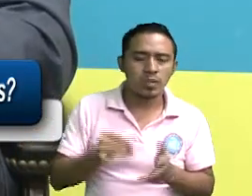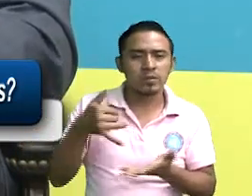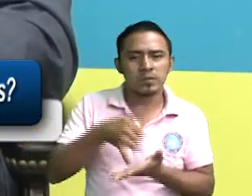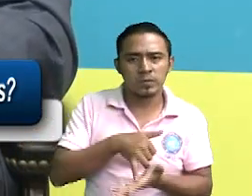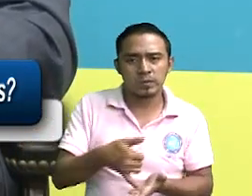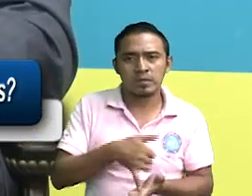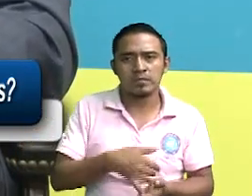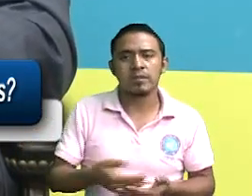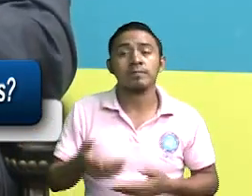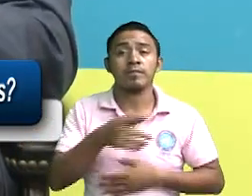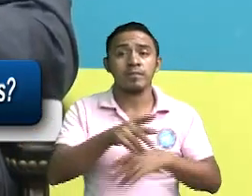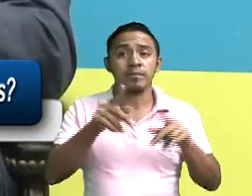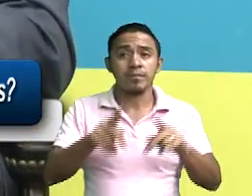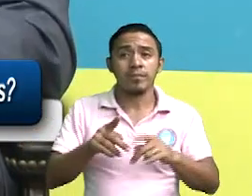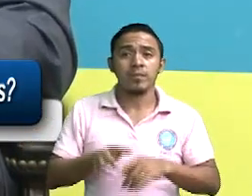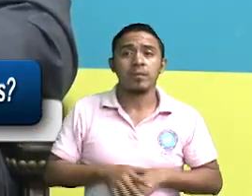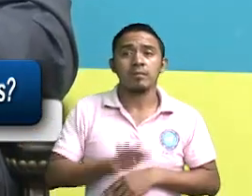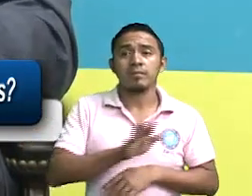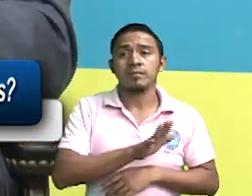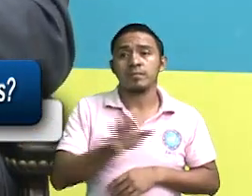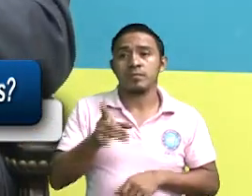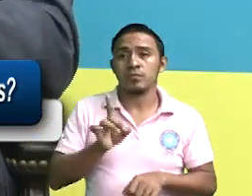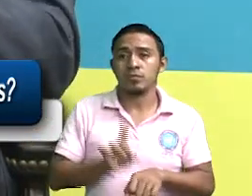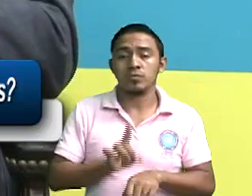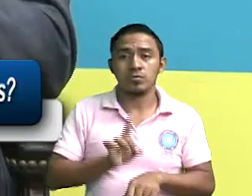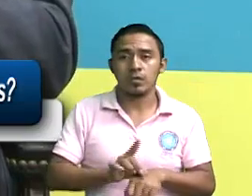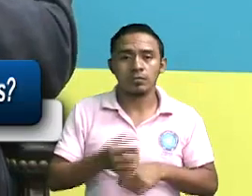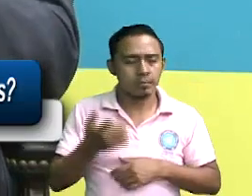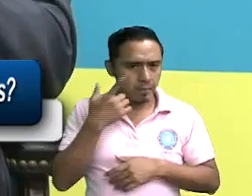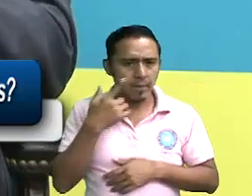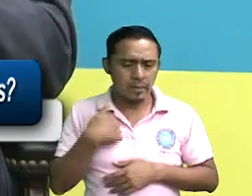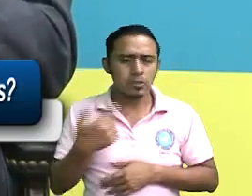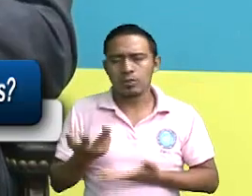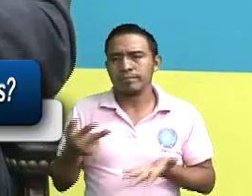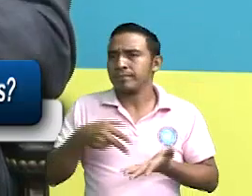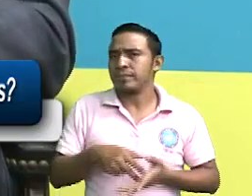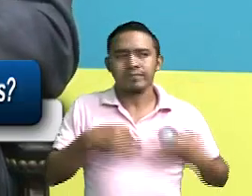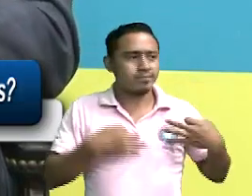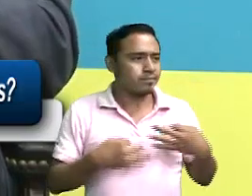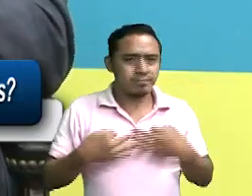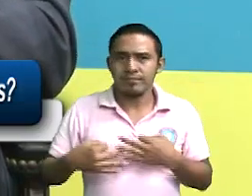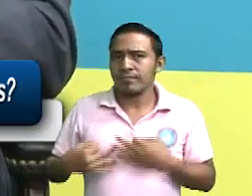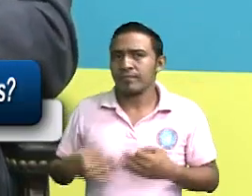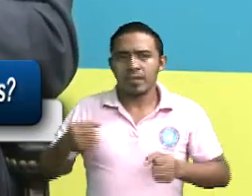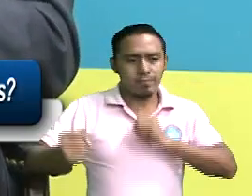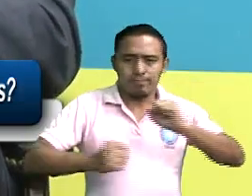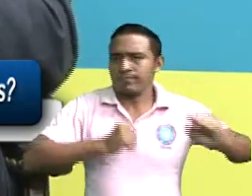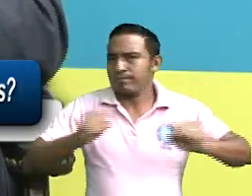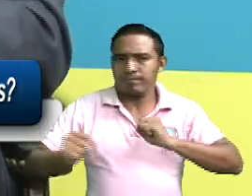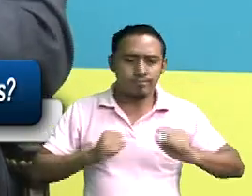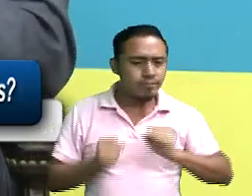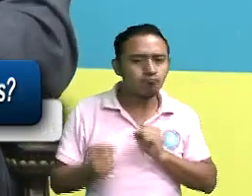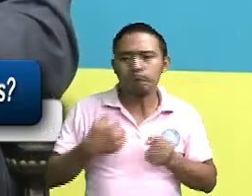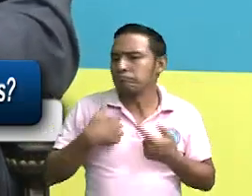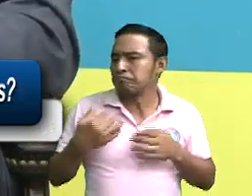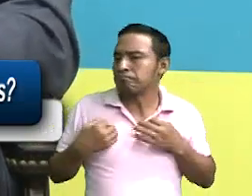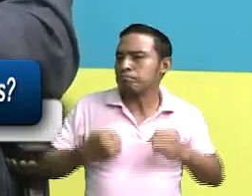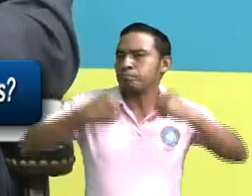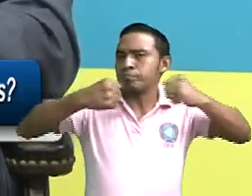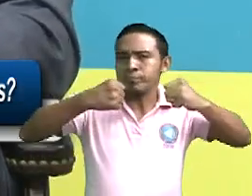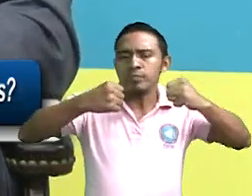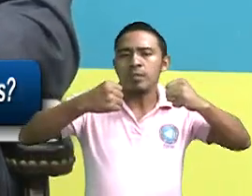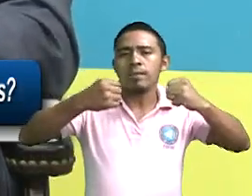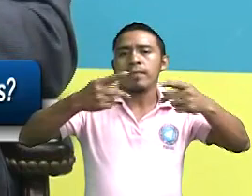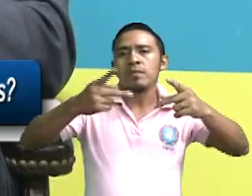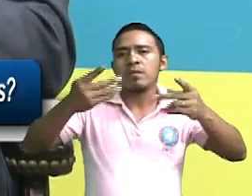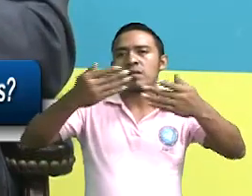Es muy común que estos pacientes lleguen a la consulta y digan, no, doctor, cuando yo me levanto estoy bien, tengo activo. Fuerza, estoy activo. Y en